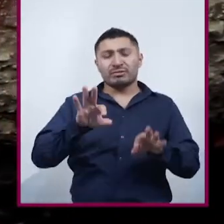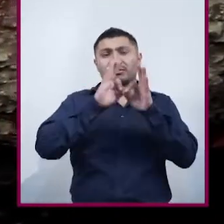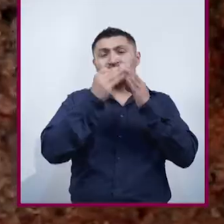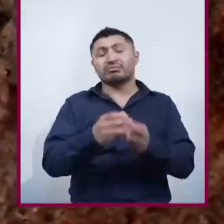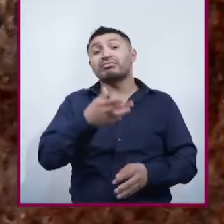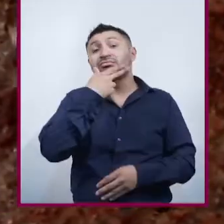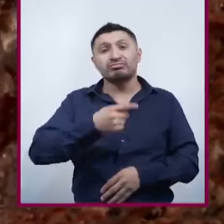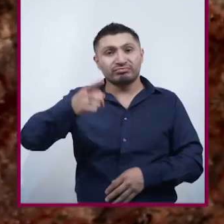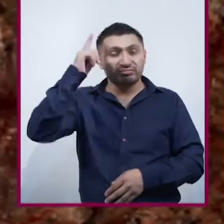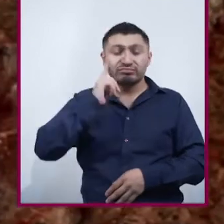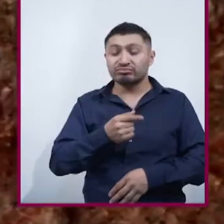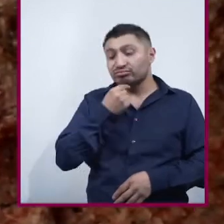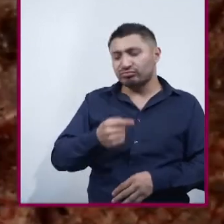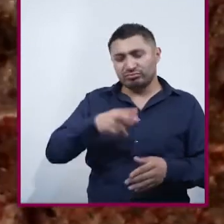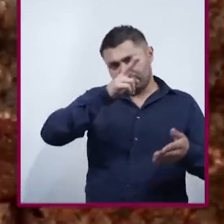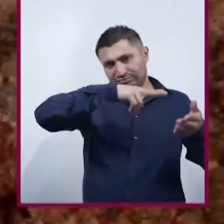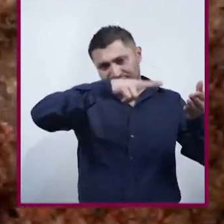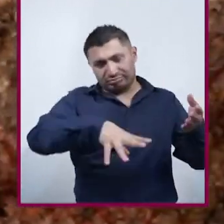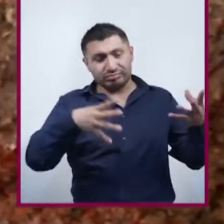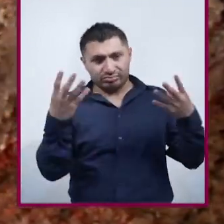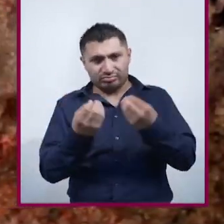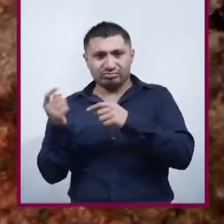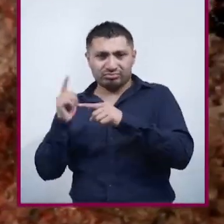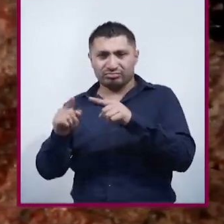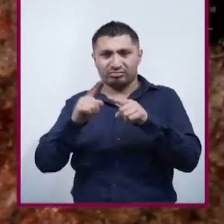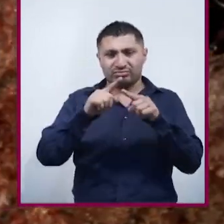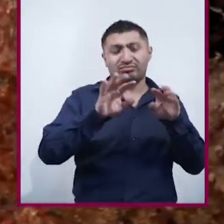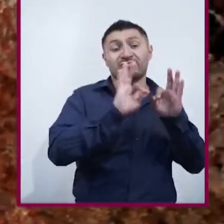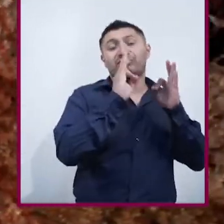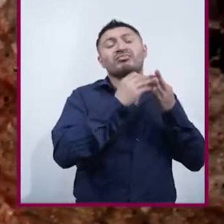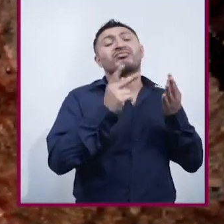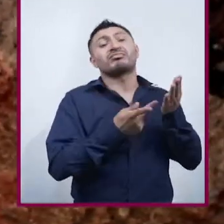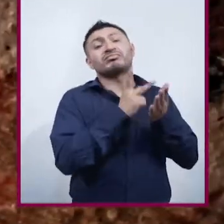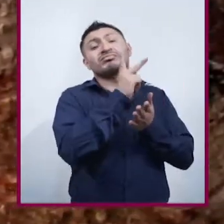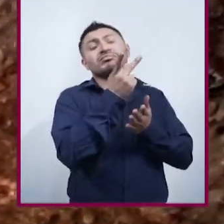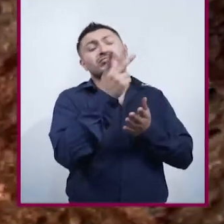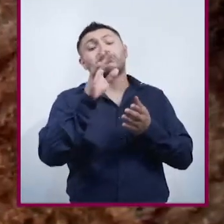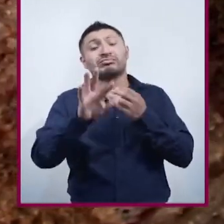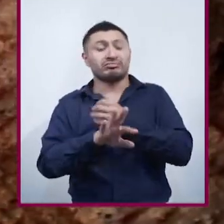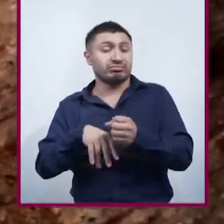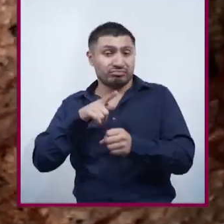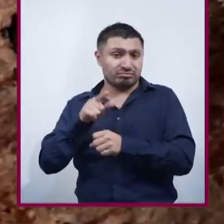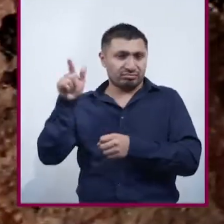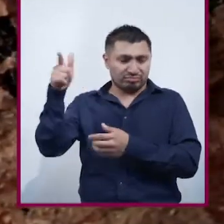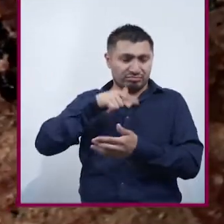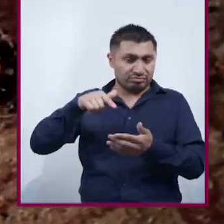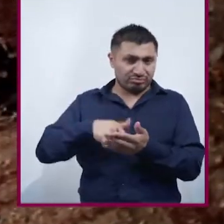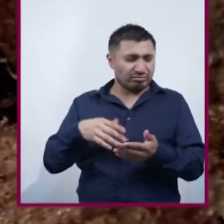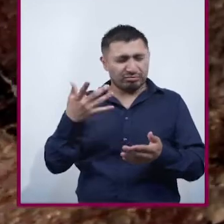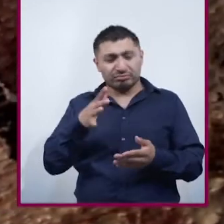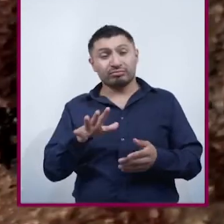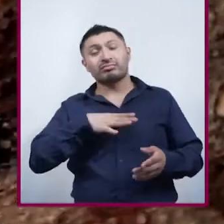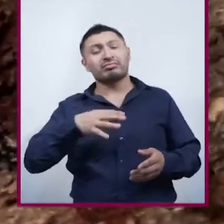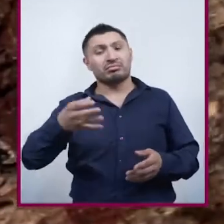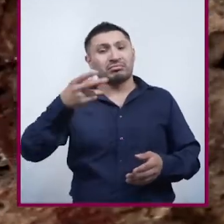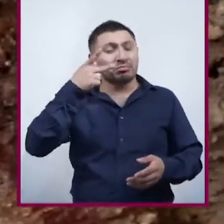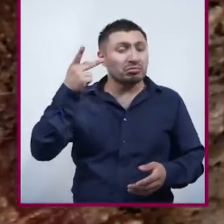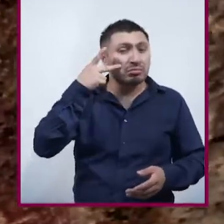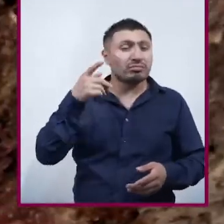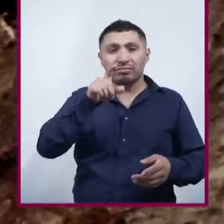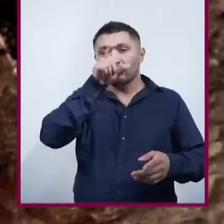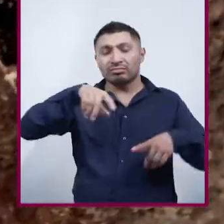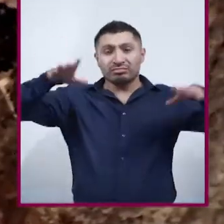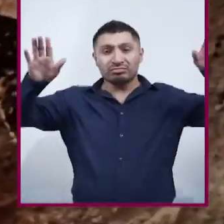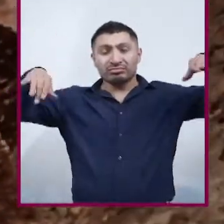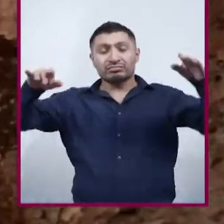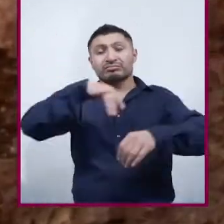de hombres, mujeres y niños, junto a distintas especies de flora y fauna de la región, entre las que están el puma, el